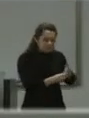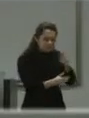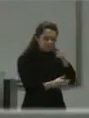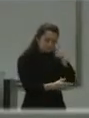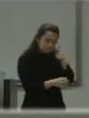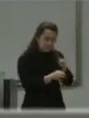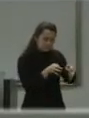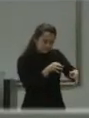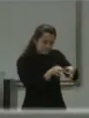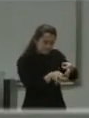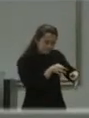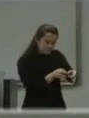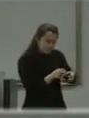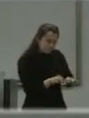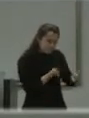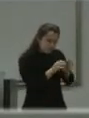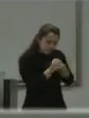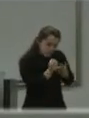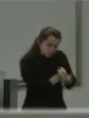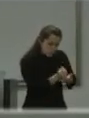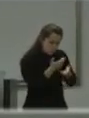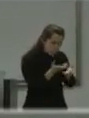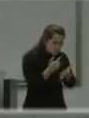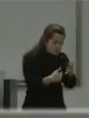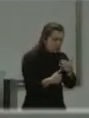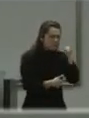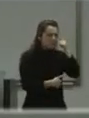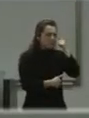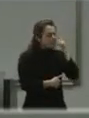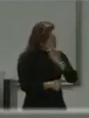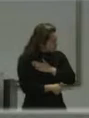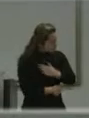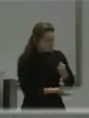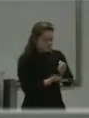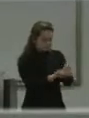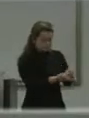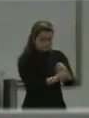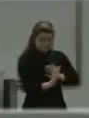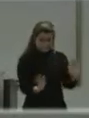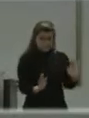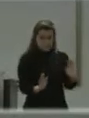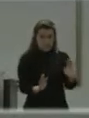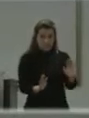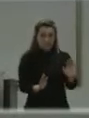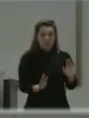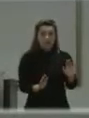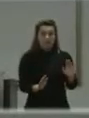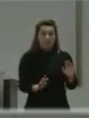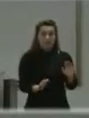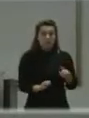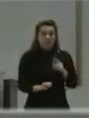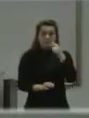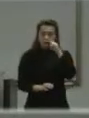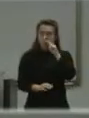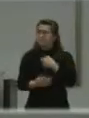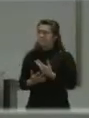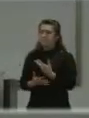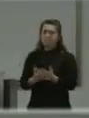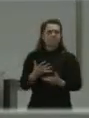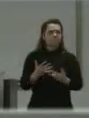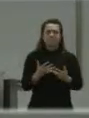van a siempre a saber qué hacer frente a estas cosas y en caso tal de que no se sepa pues ellos van